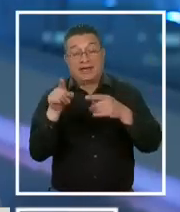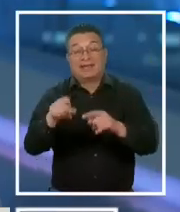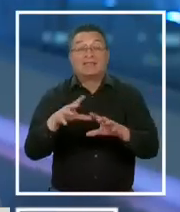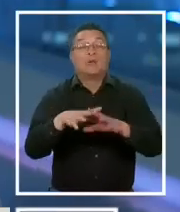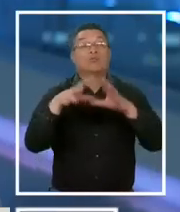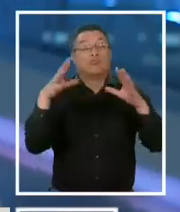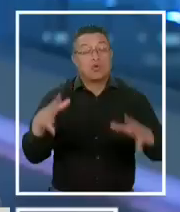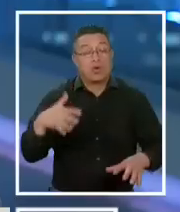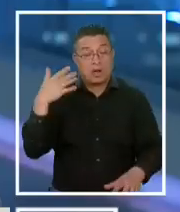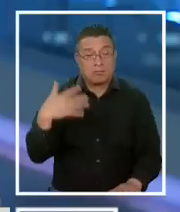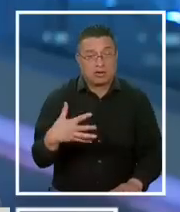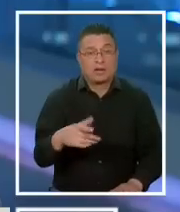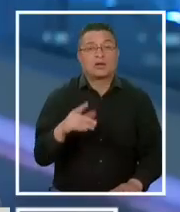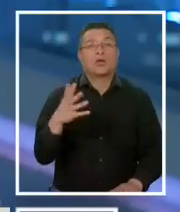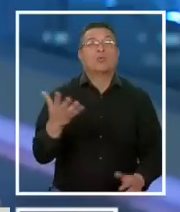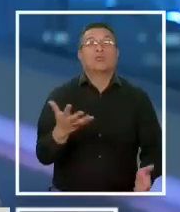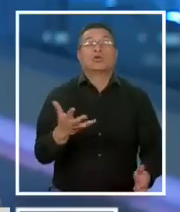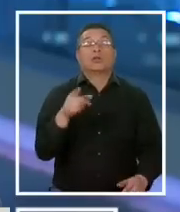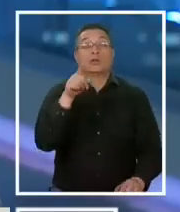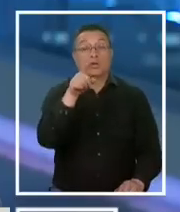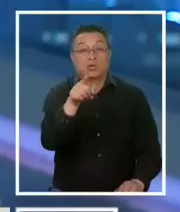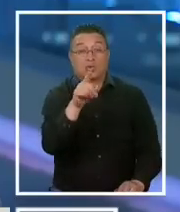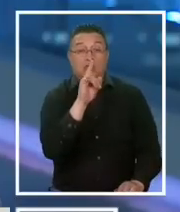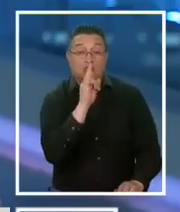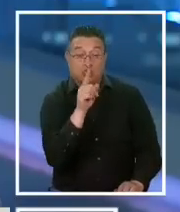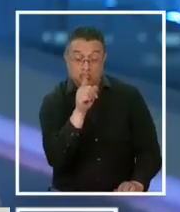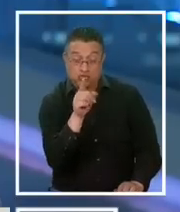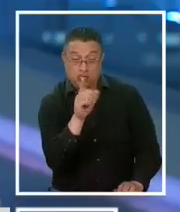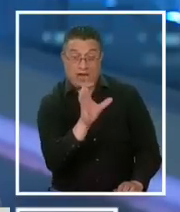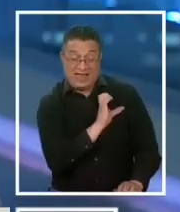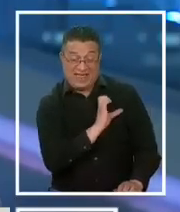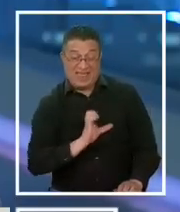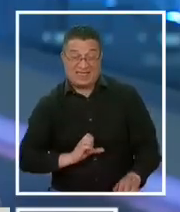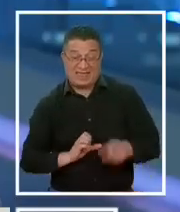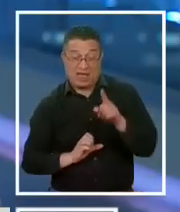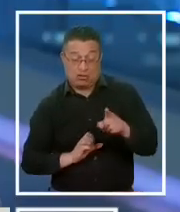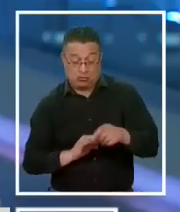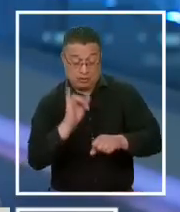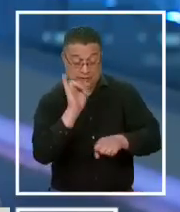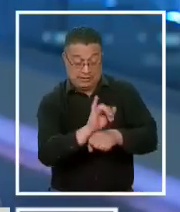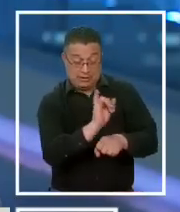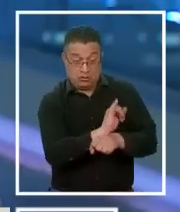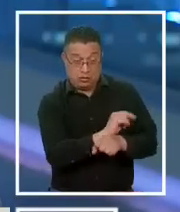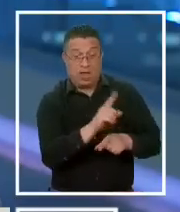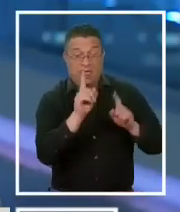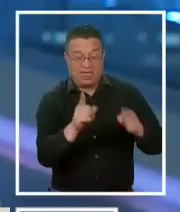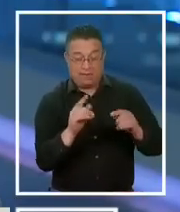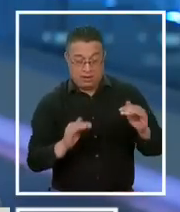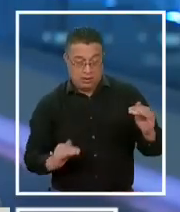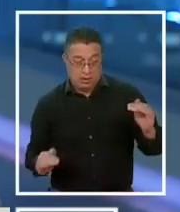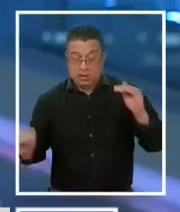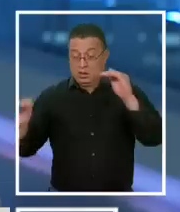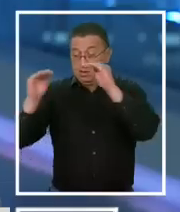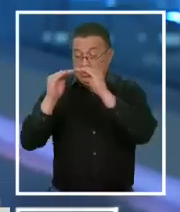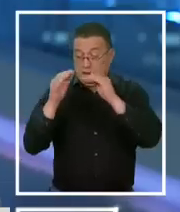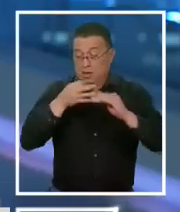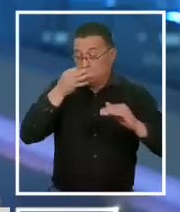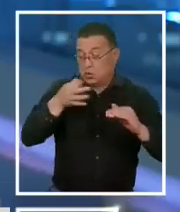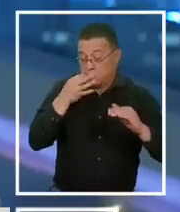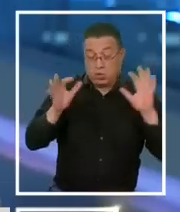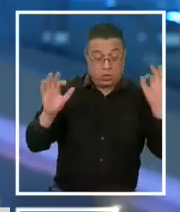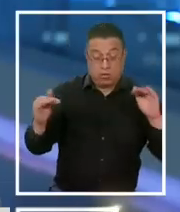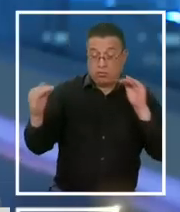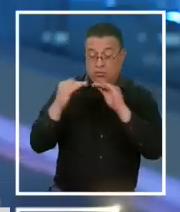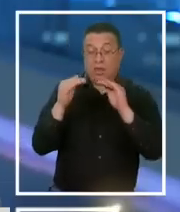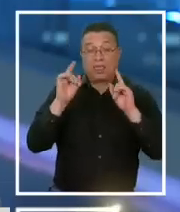clave y cuando tú como como Estado a través de tu institucionalidad quieres ser coherente con lo que propugnas tienes que tomar